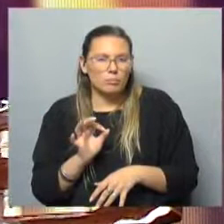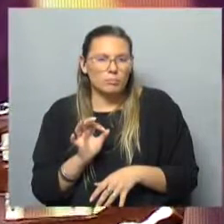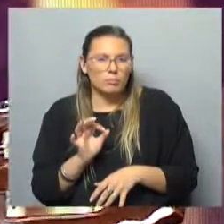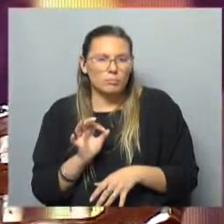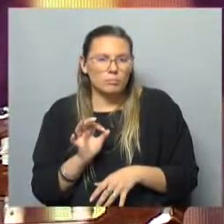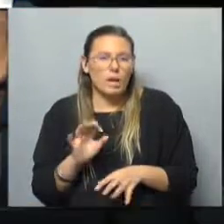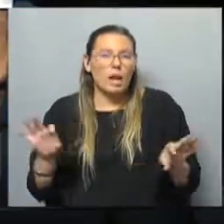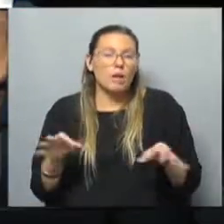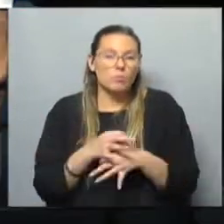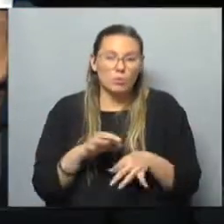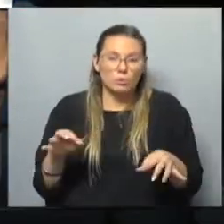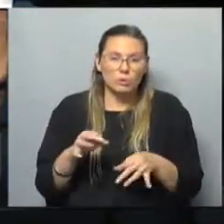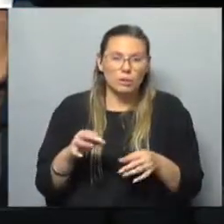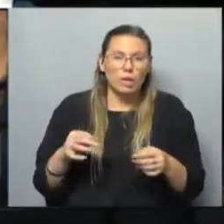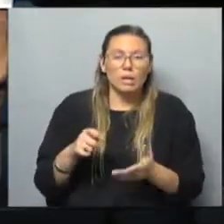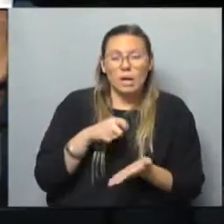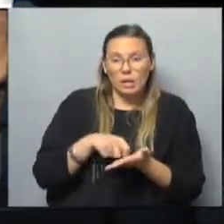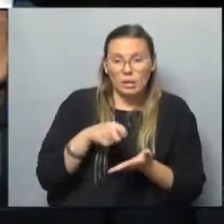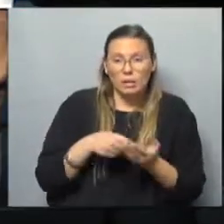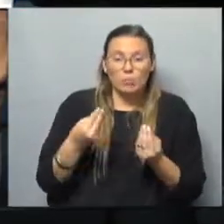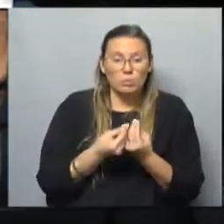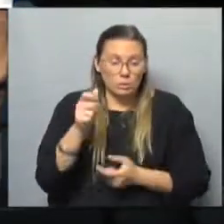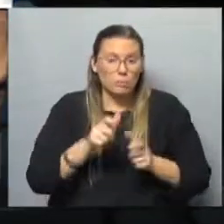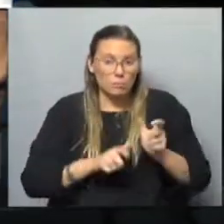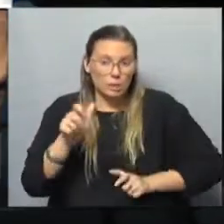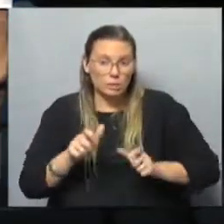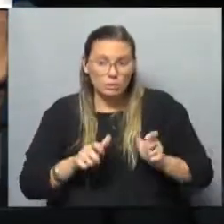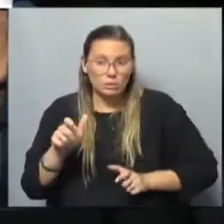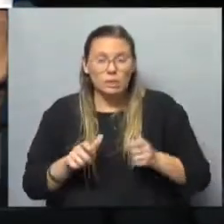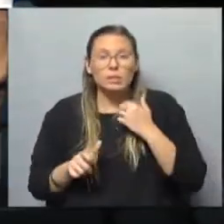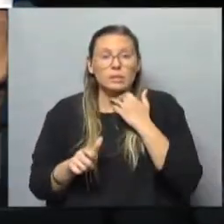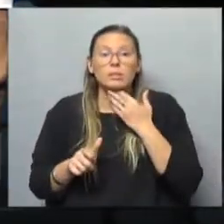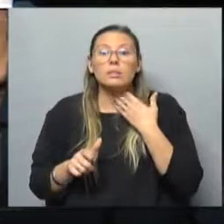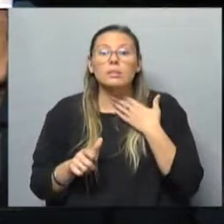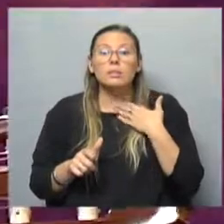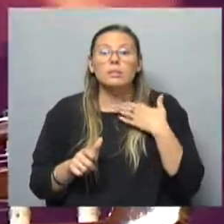a la música popular y a mucha autoría de mucha gente que tiene mucha